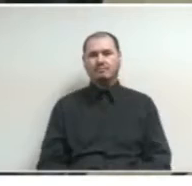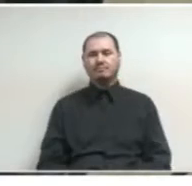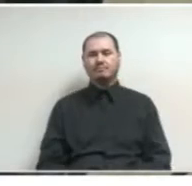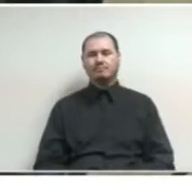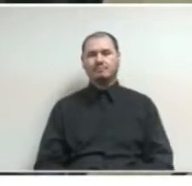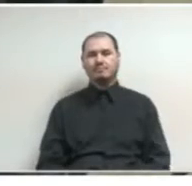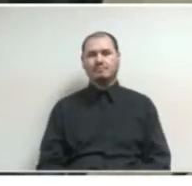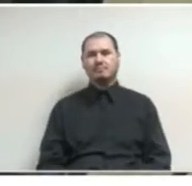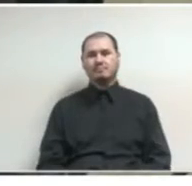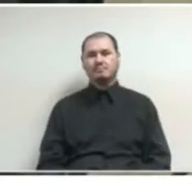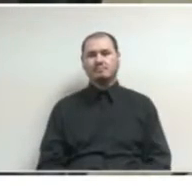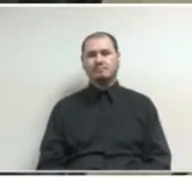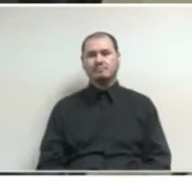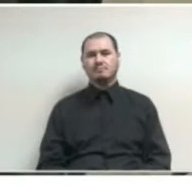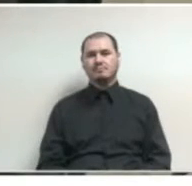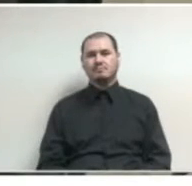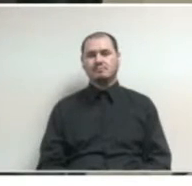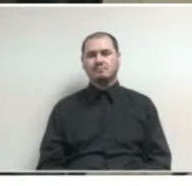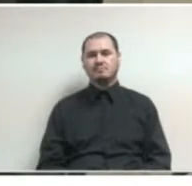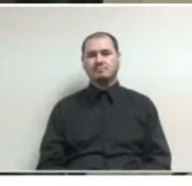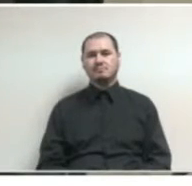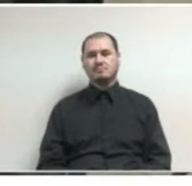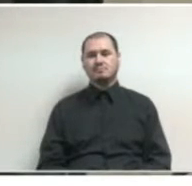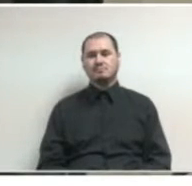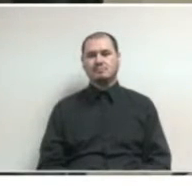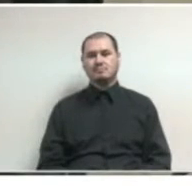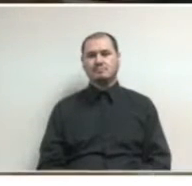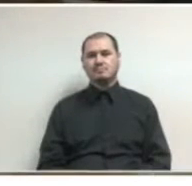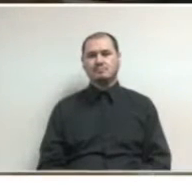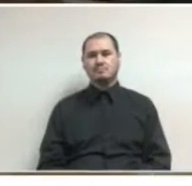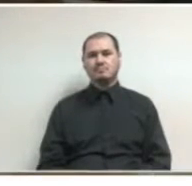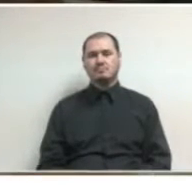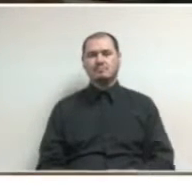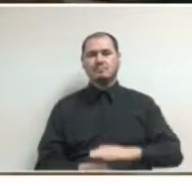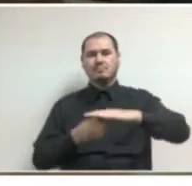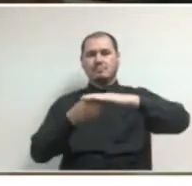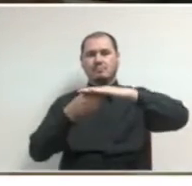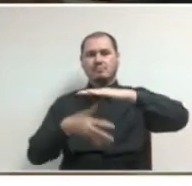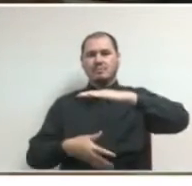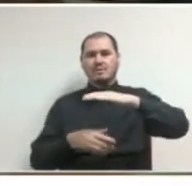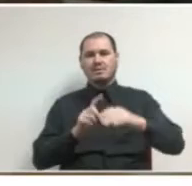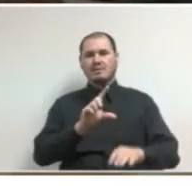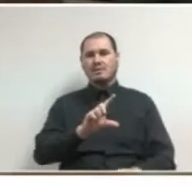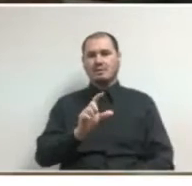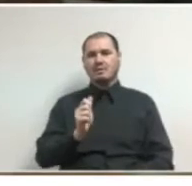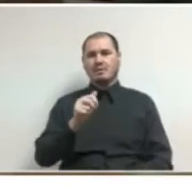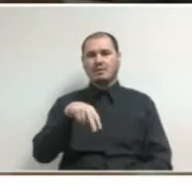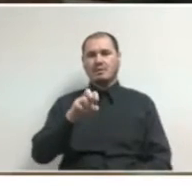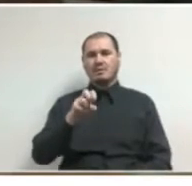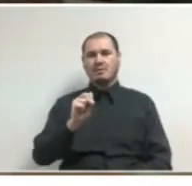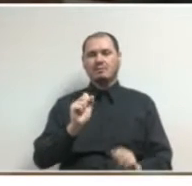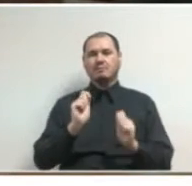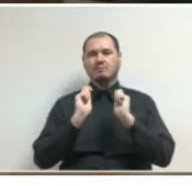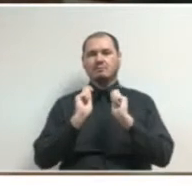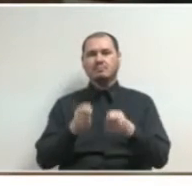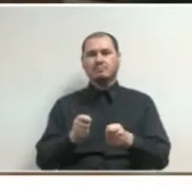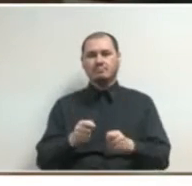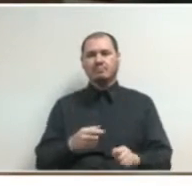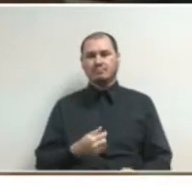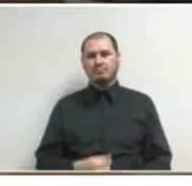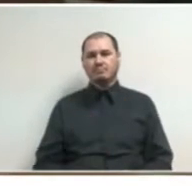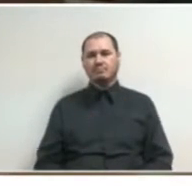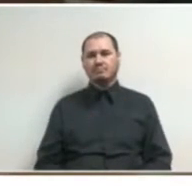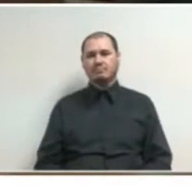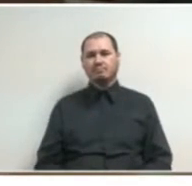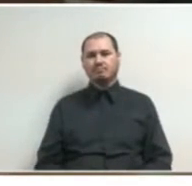Tembiapo Henda Peguana. Oye, ya por ahora. Doctor Jiménez Upeagre. Doctora Carolina Maepandereta. Con lo manifestado